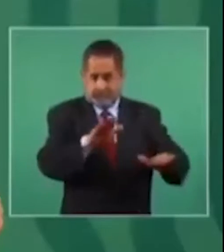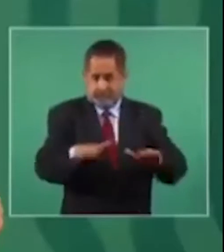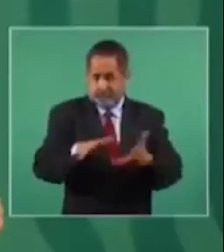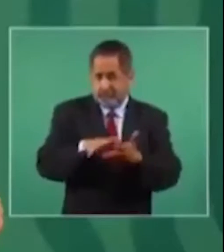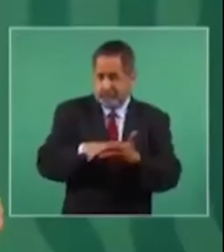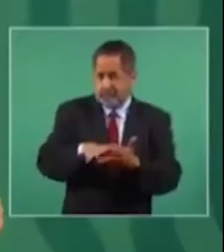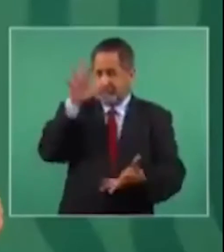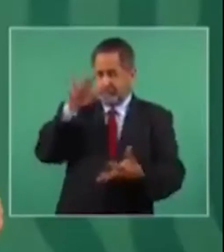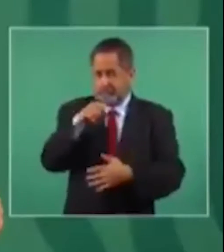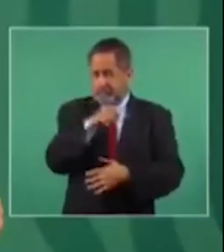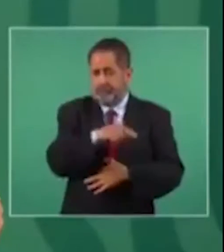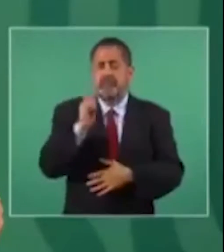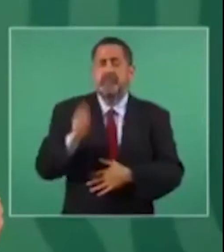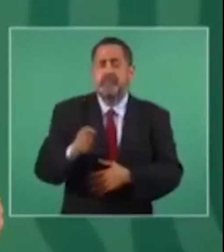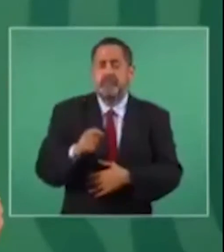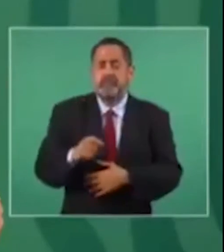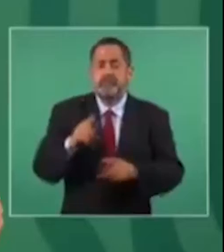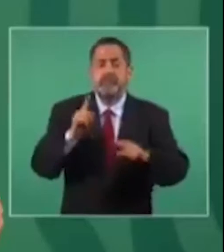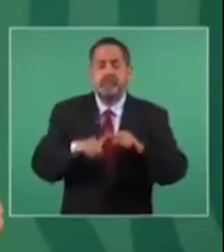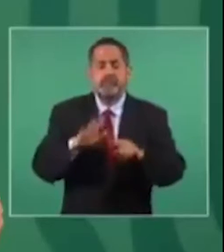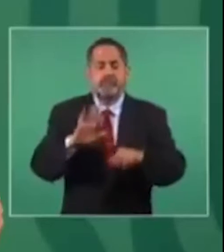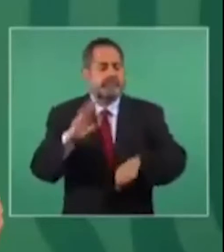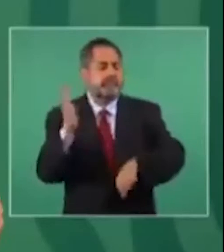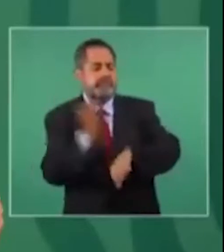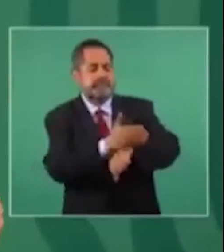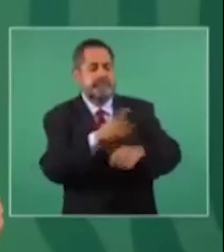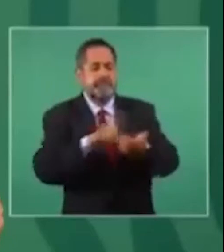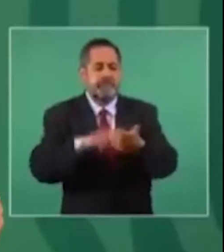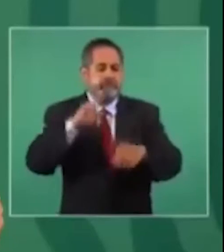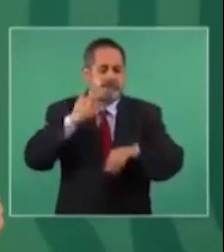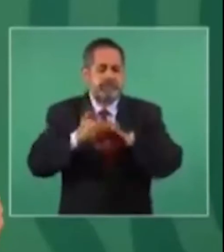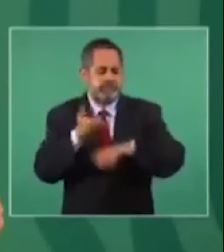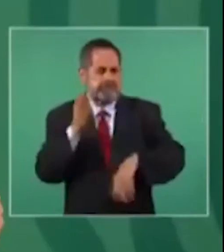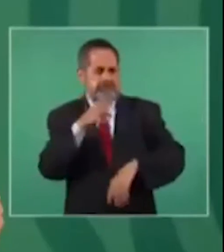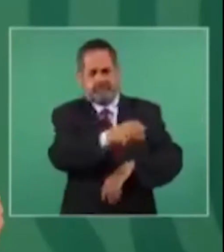casos, se ha castigado a los responsables.